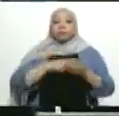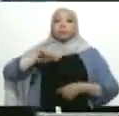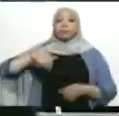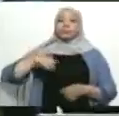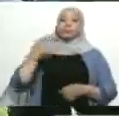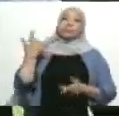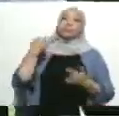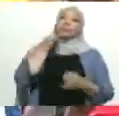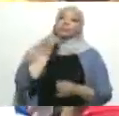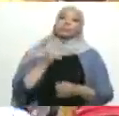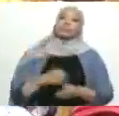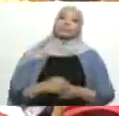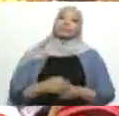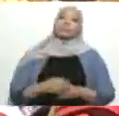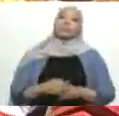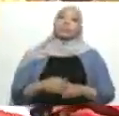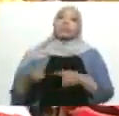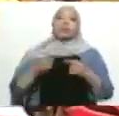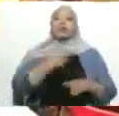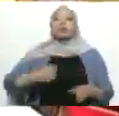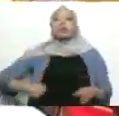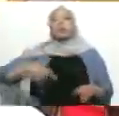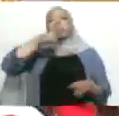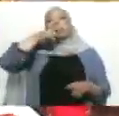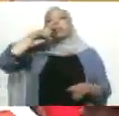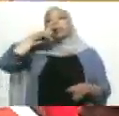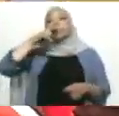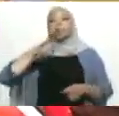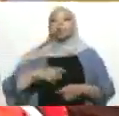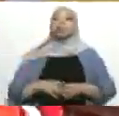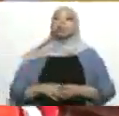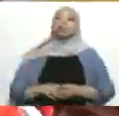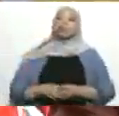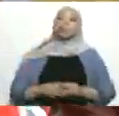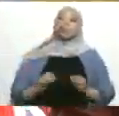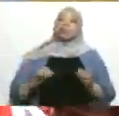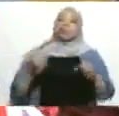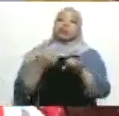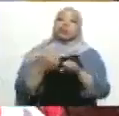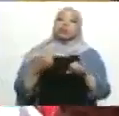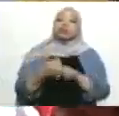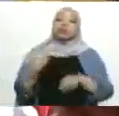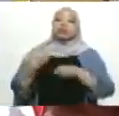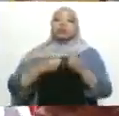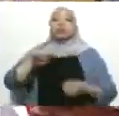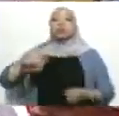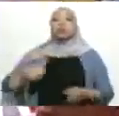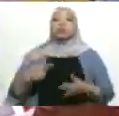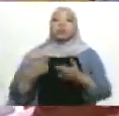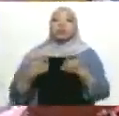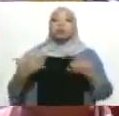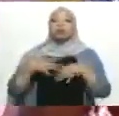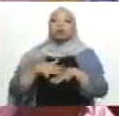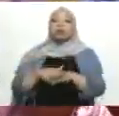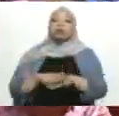Allende. Hablamos con el presidente Nicolás ahora de avanzar hacia la zona de